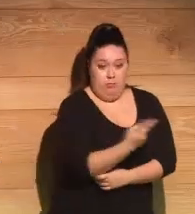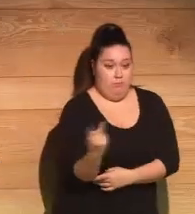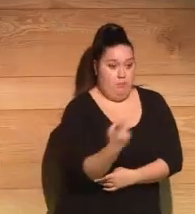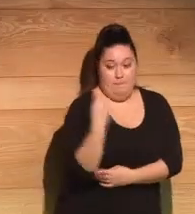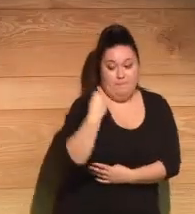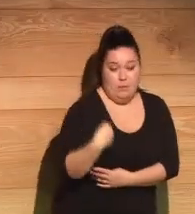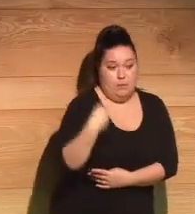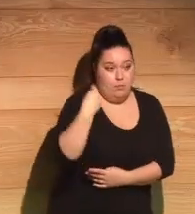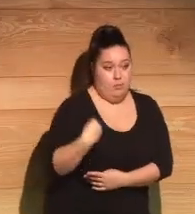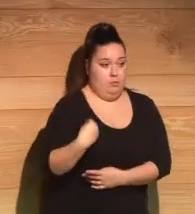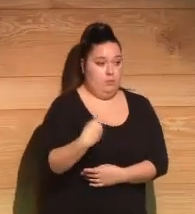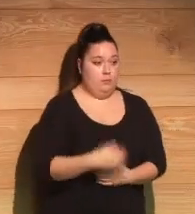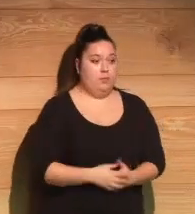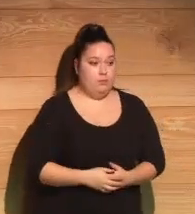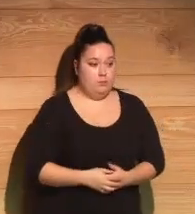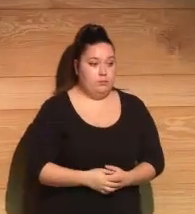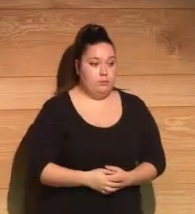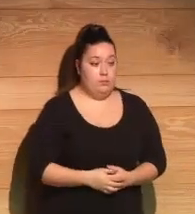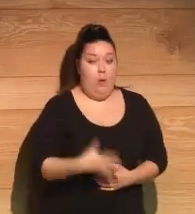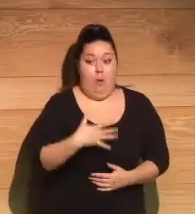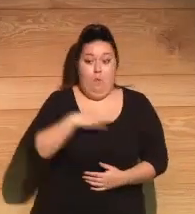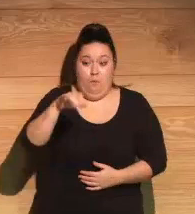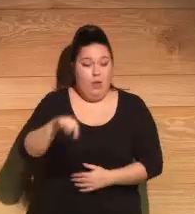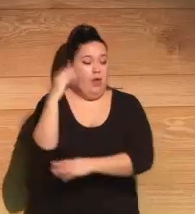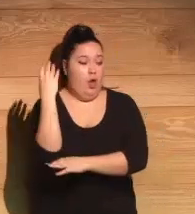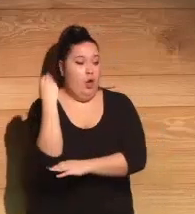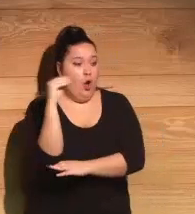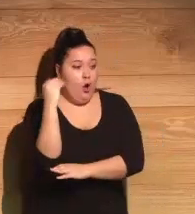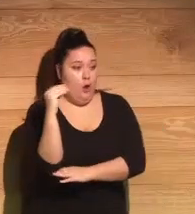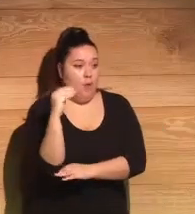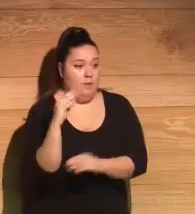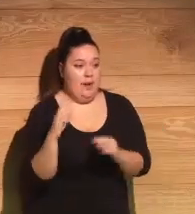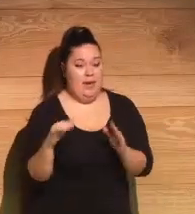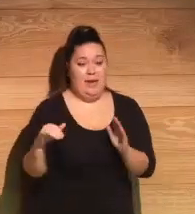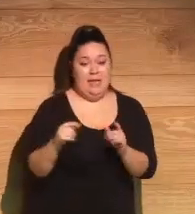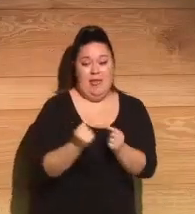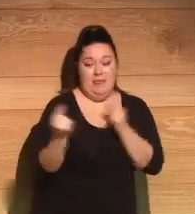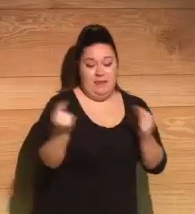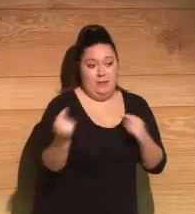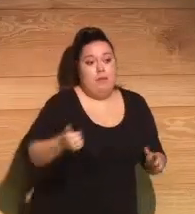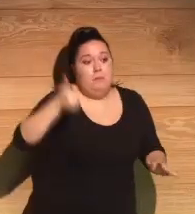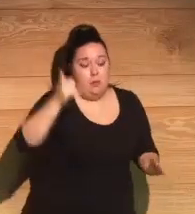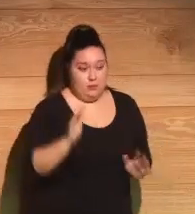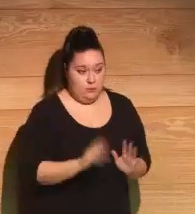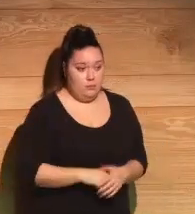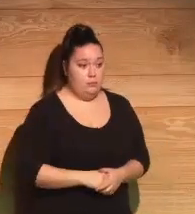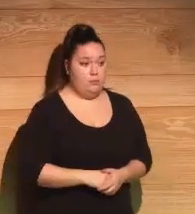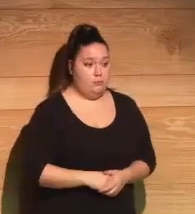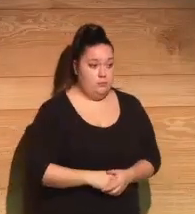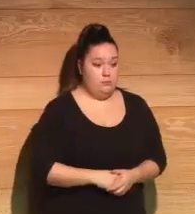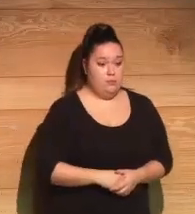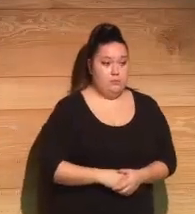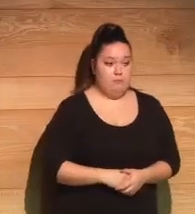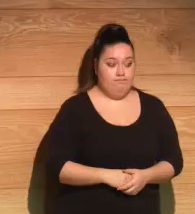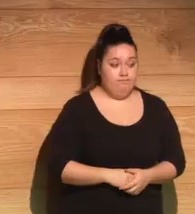parque y veo un grupo de gente joven, guardan más distancia que de lo que se guardaban en esas terrazas, ¿no? Entonces, es verdad que se produce